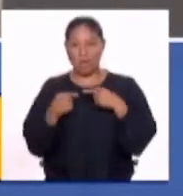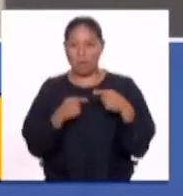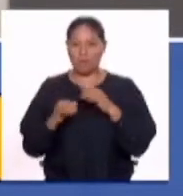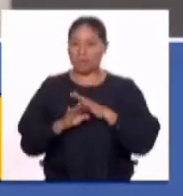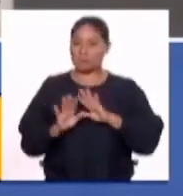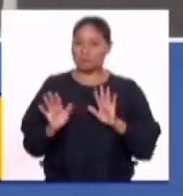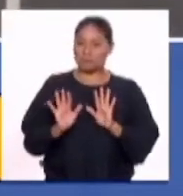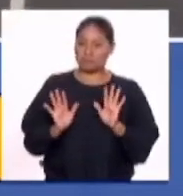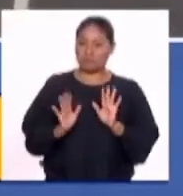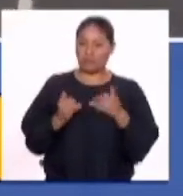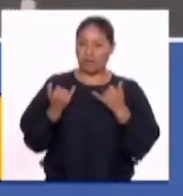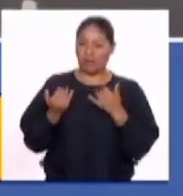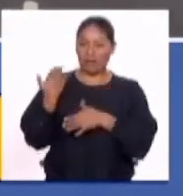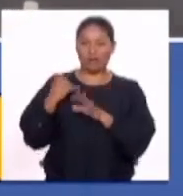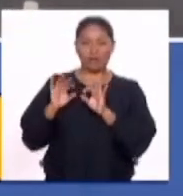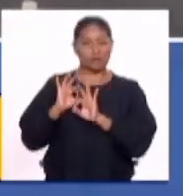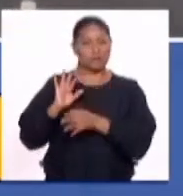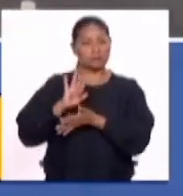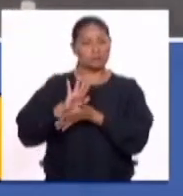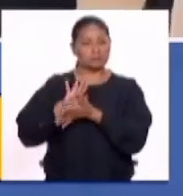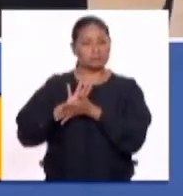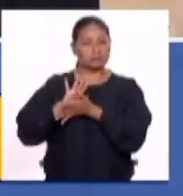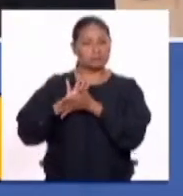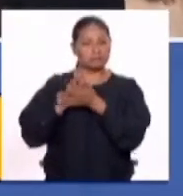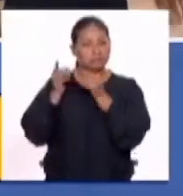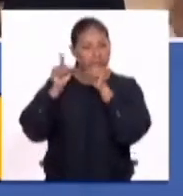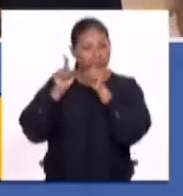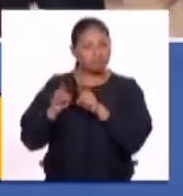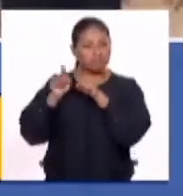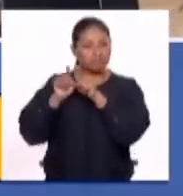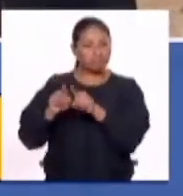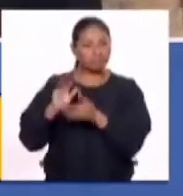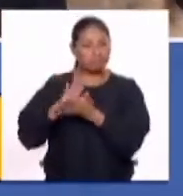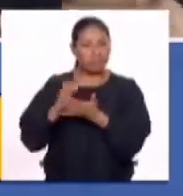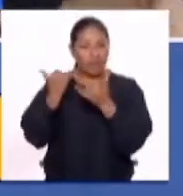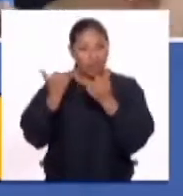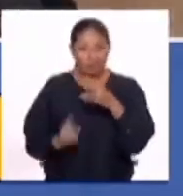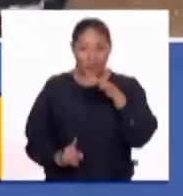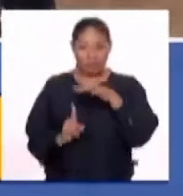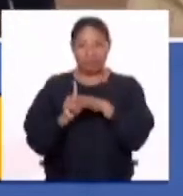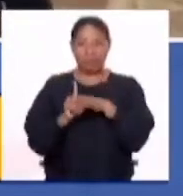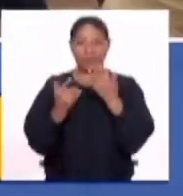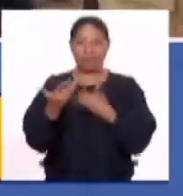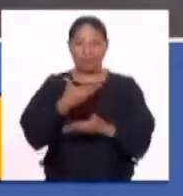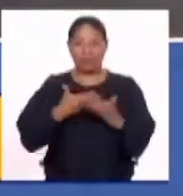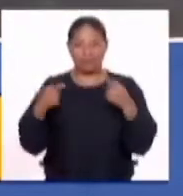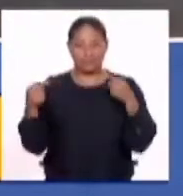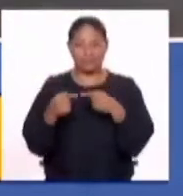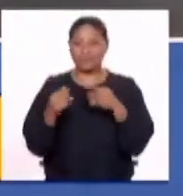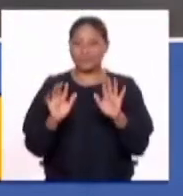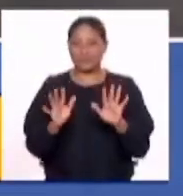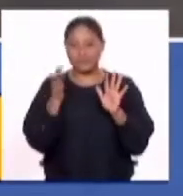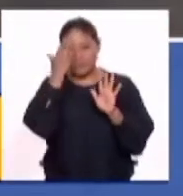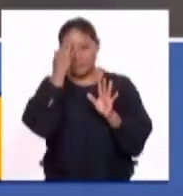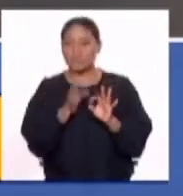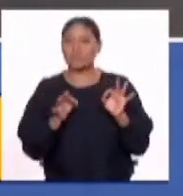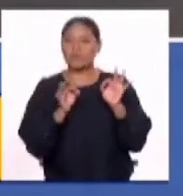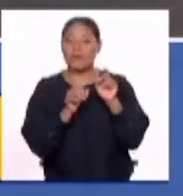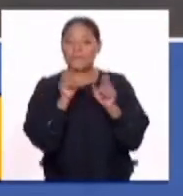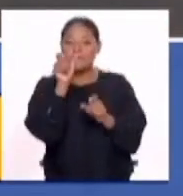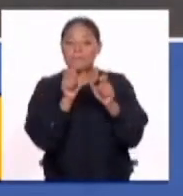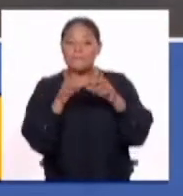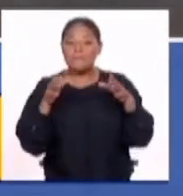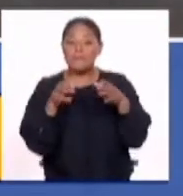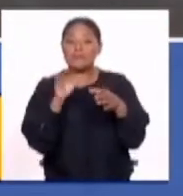no podemos, por esta situación que tenemos, que es una crisis migratoria de carácter humanitario,